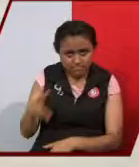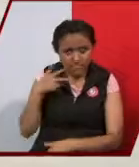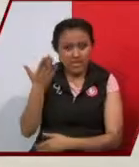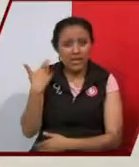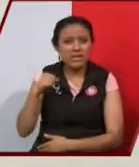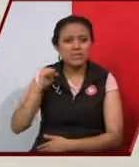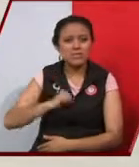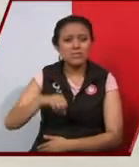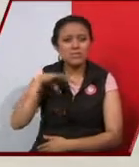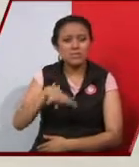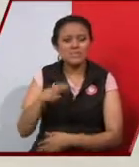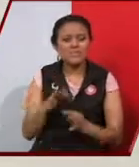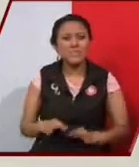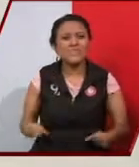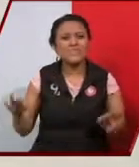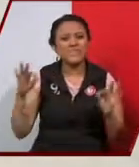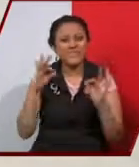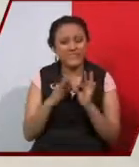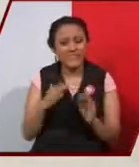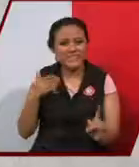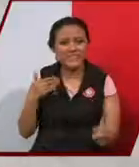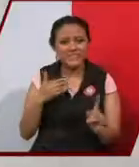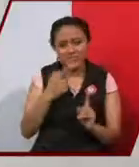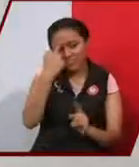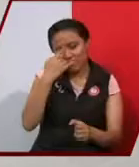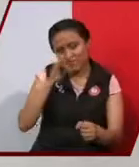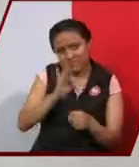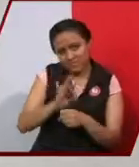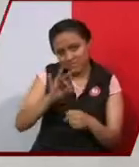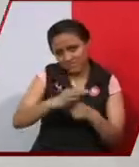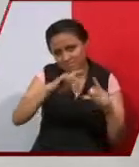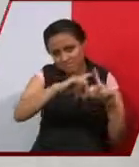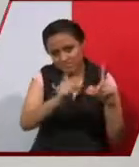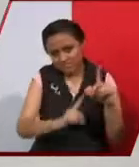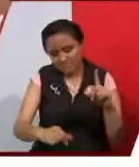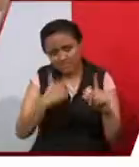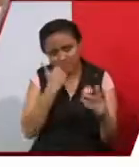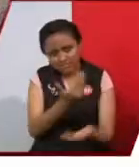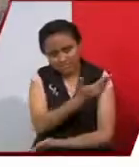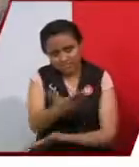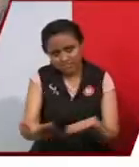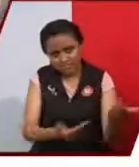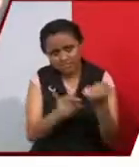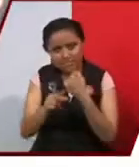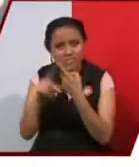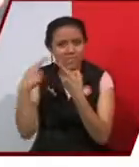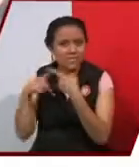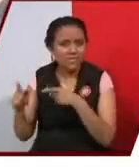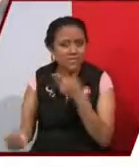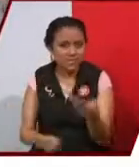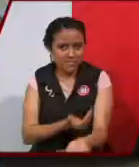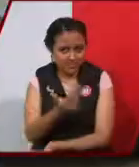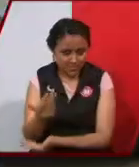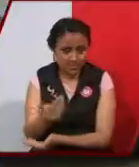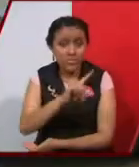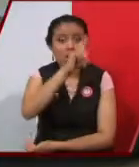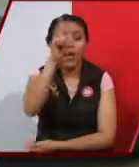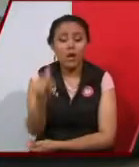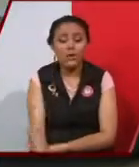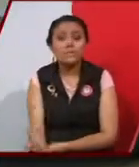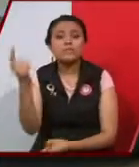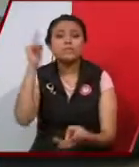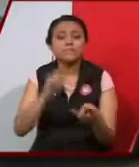época en la que destaca como elemento central de defensa nacional y promotor del comercio exterior posteriormente